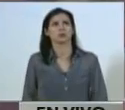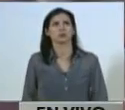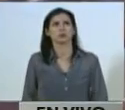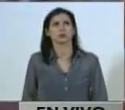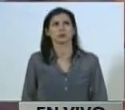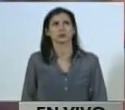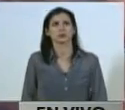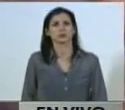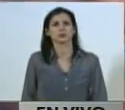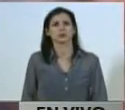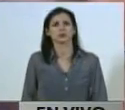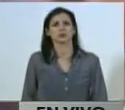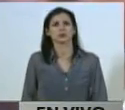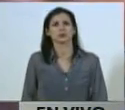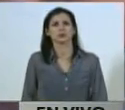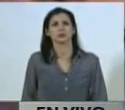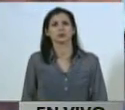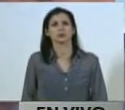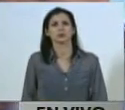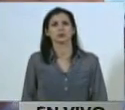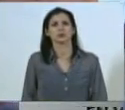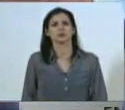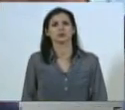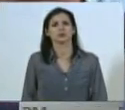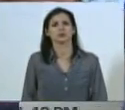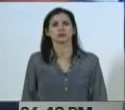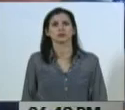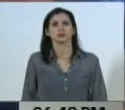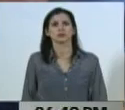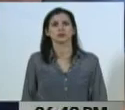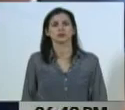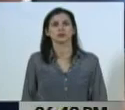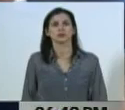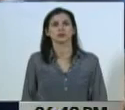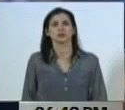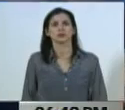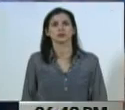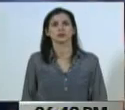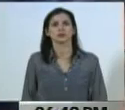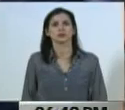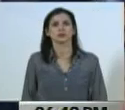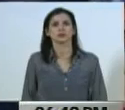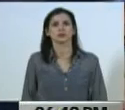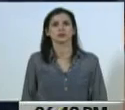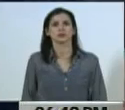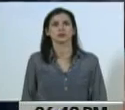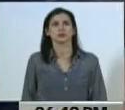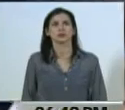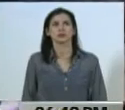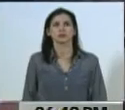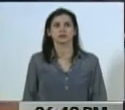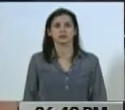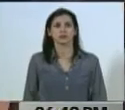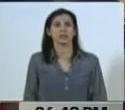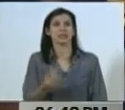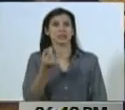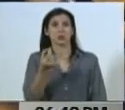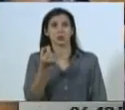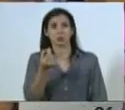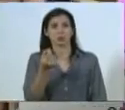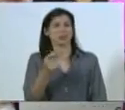Mr. President, that has been insulated from this severe oil cycle. Ningún